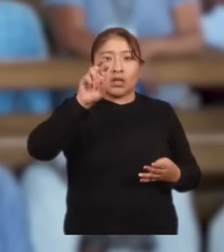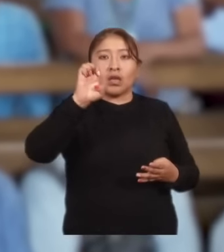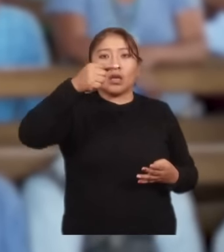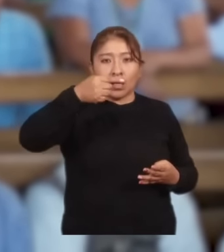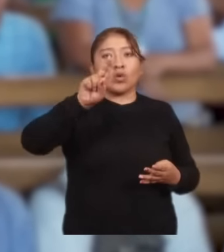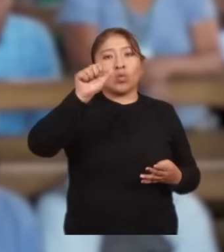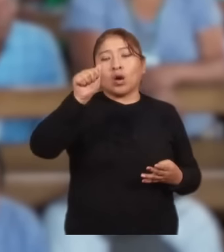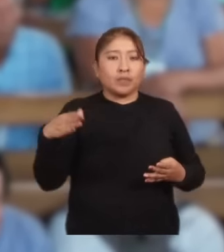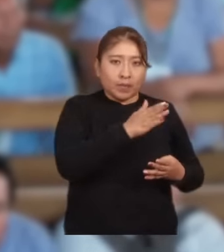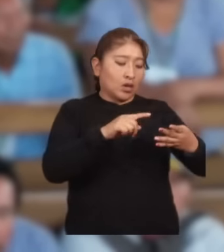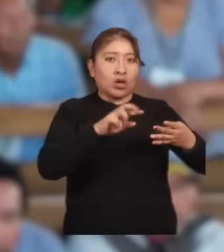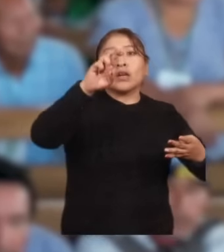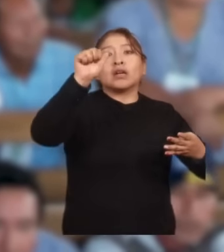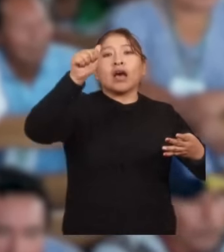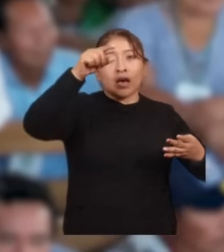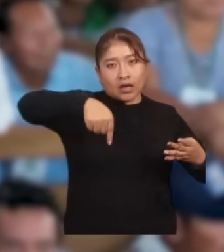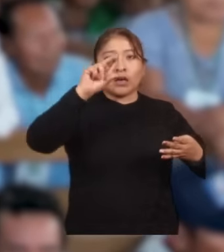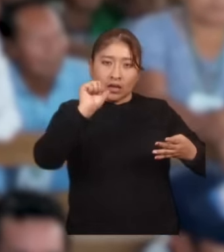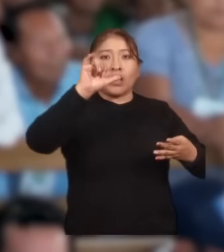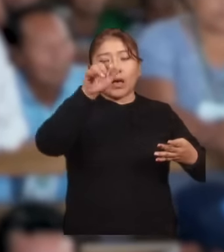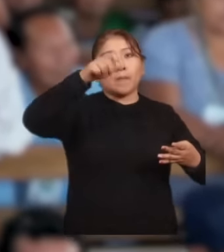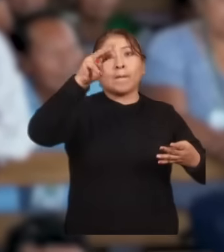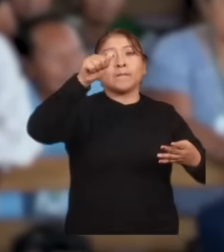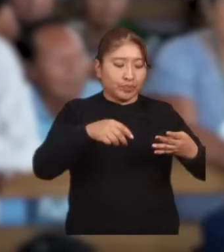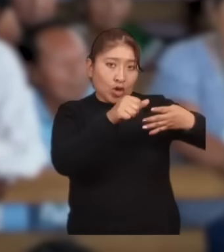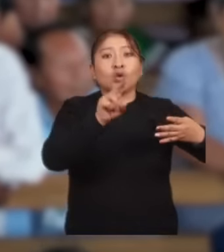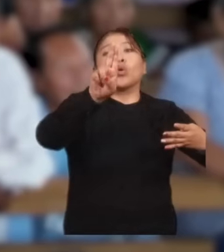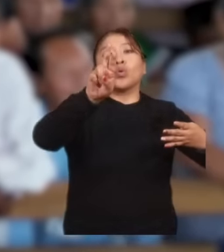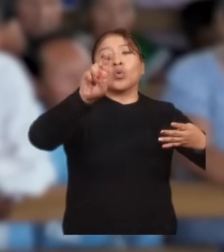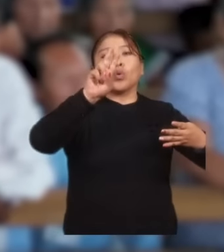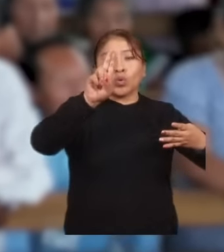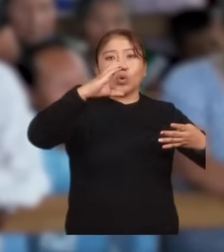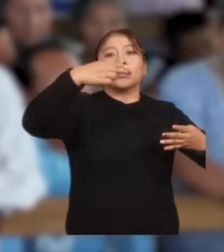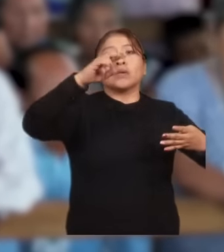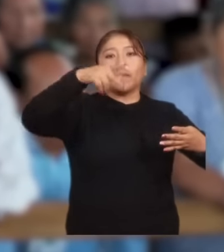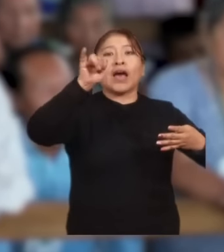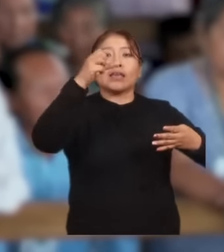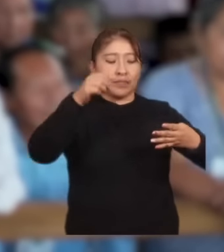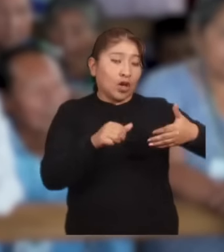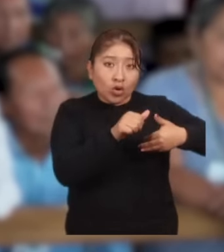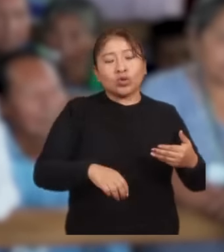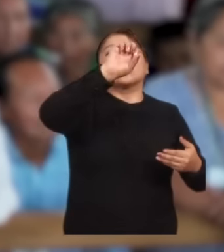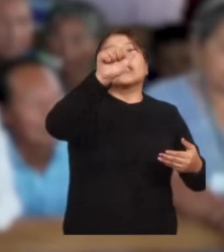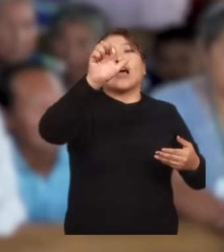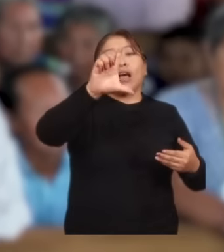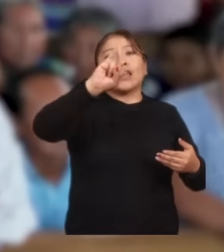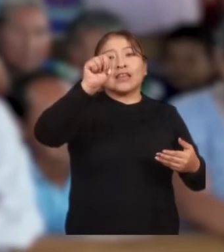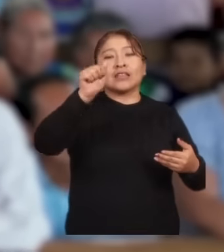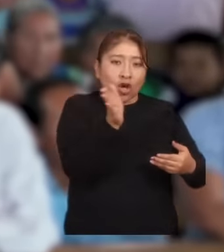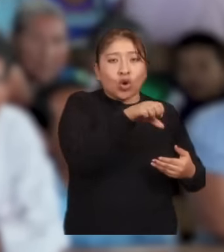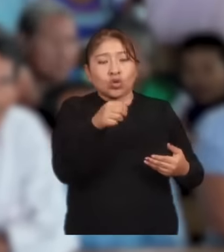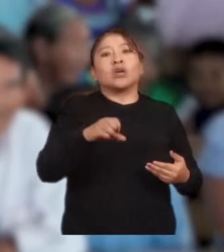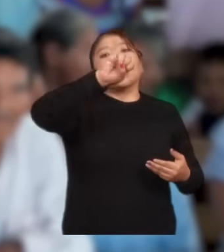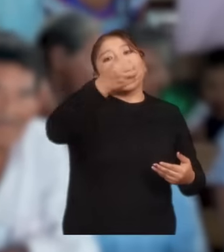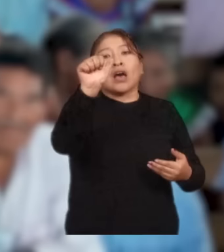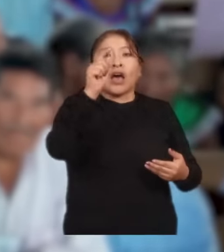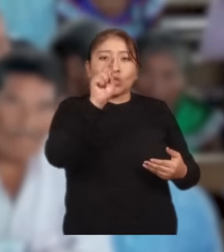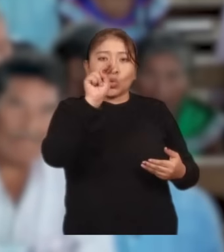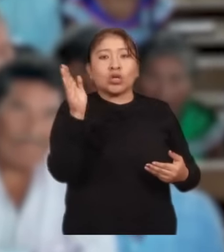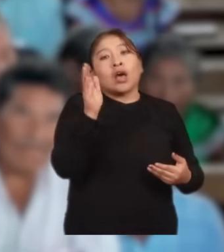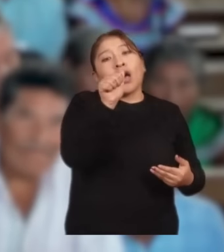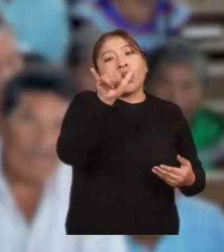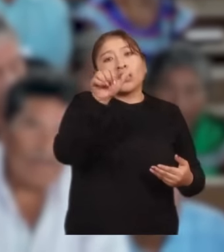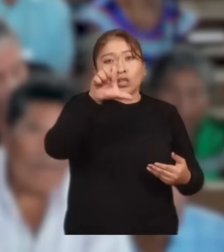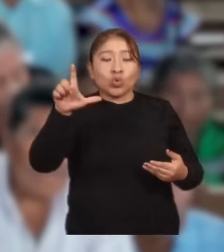y Yambae, Quereimba y Yambae, Santa Cruz, Racaypampa, Cochabamba, Uruchipaya y Salinas, Oruro, Hatun, Ailu,